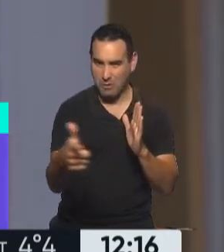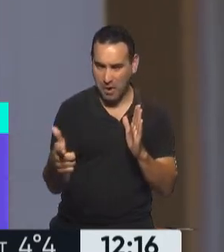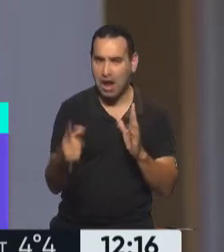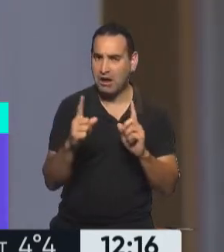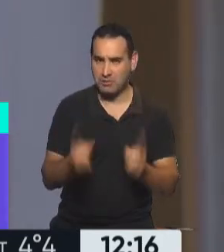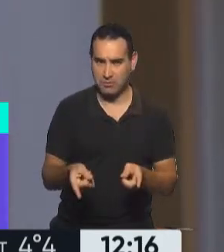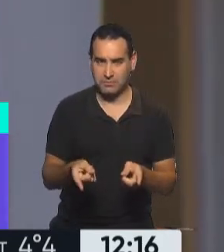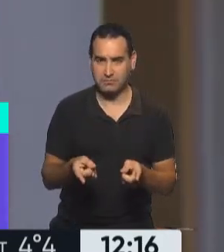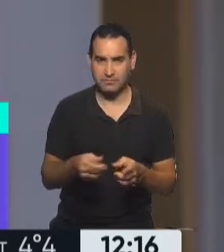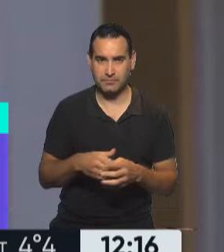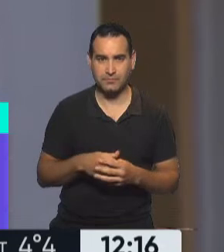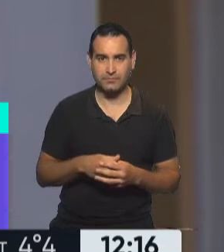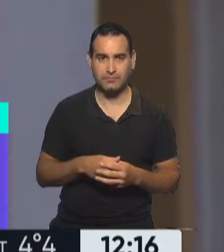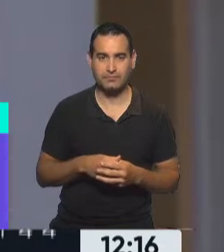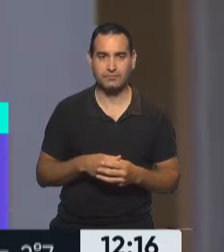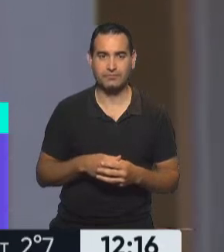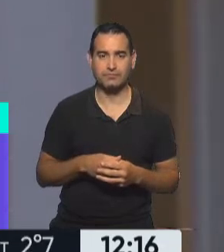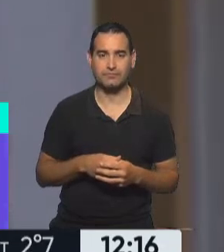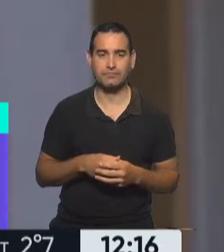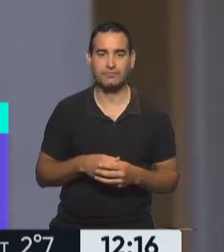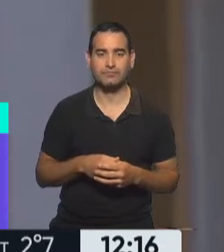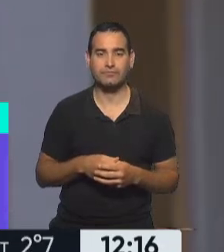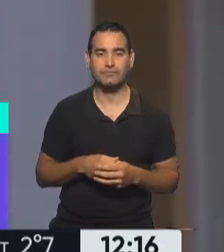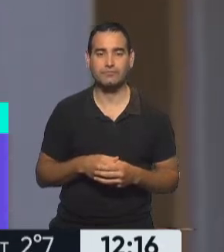probabilidad de enfermarse gravemente